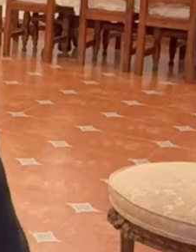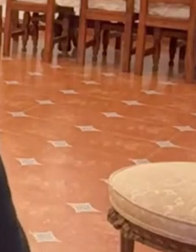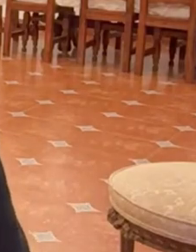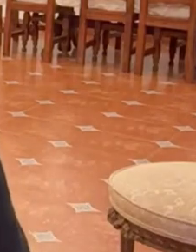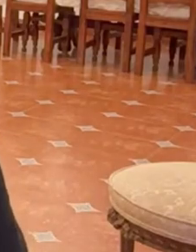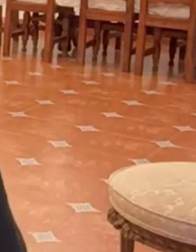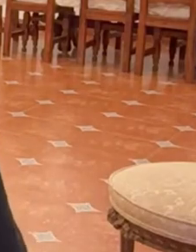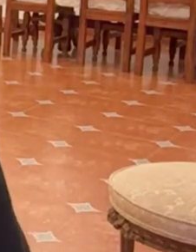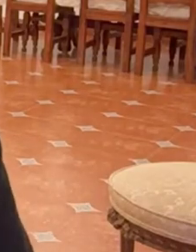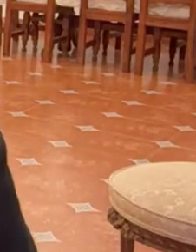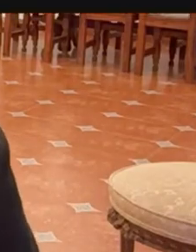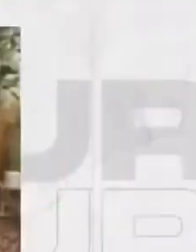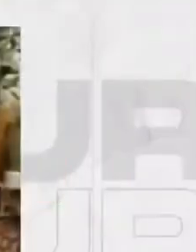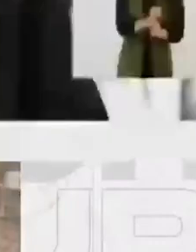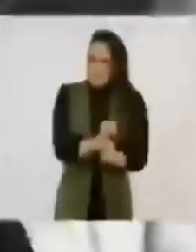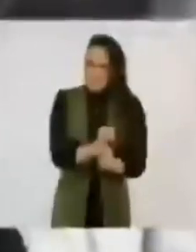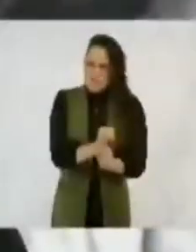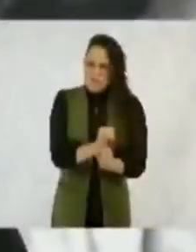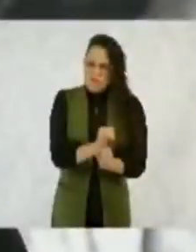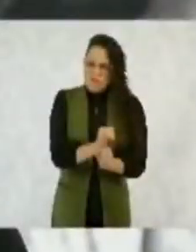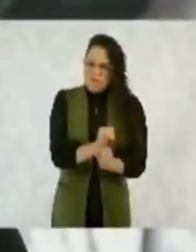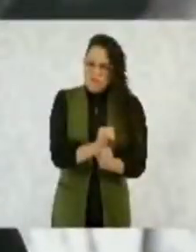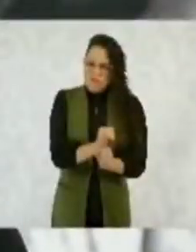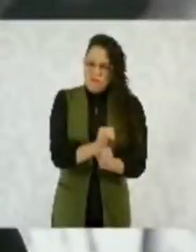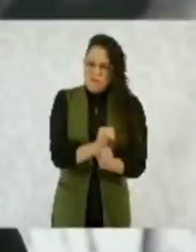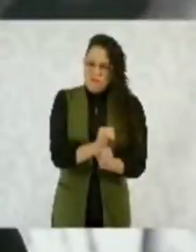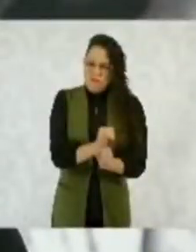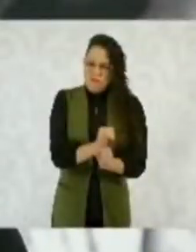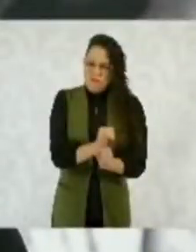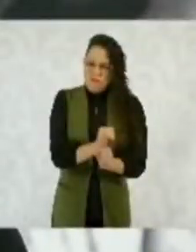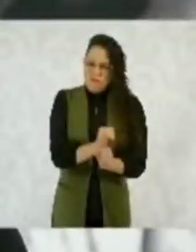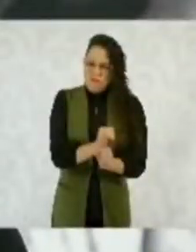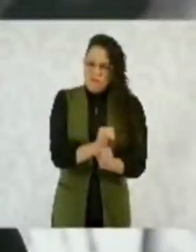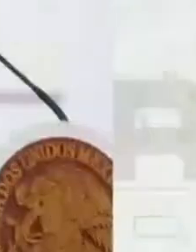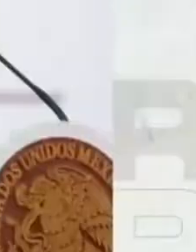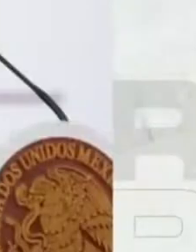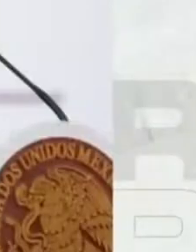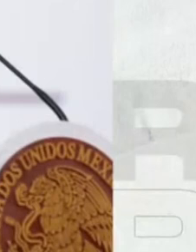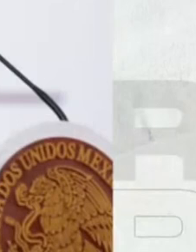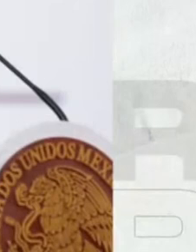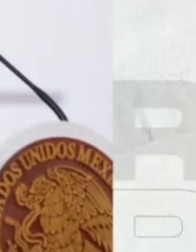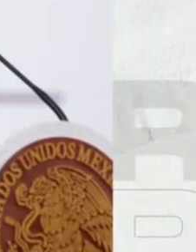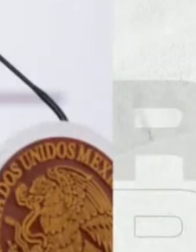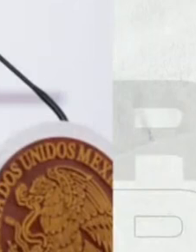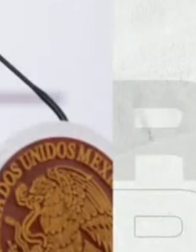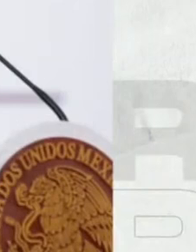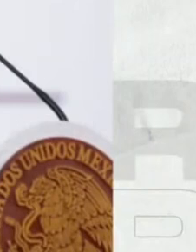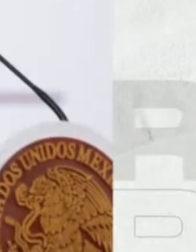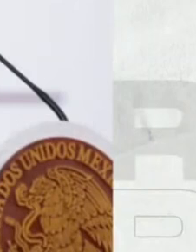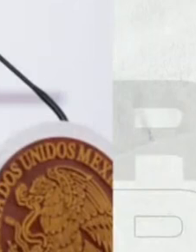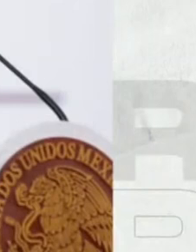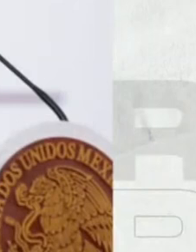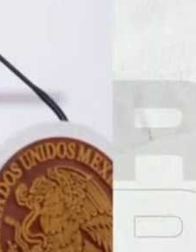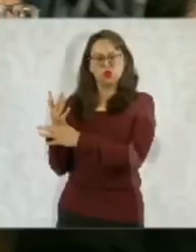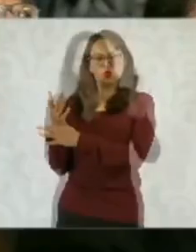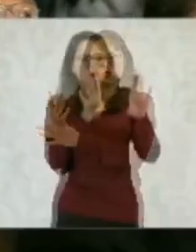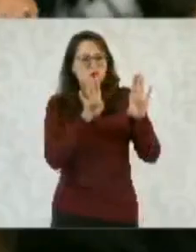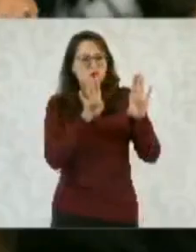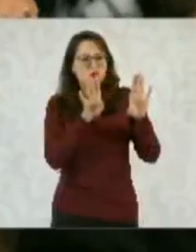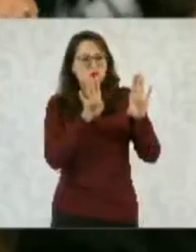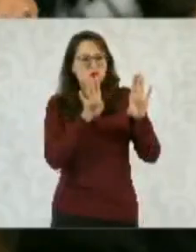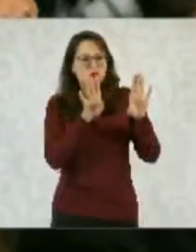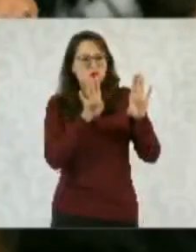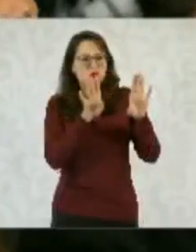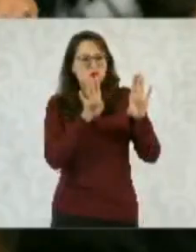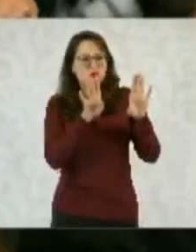Claudia Sheinbaum le han demostrado a Dalila Escobar que no